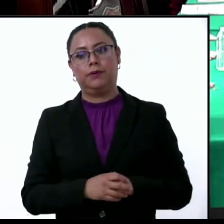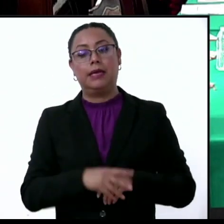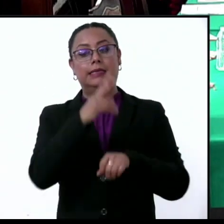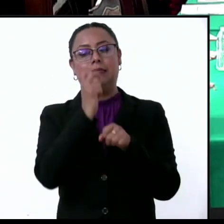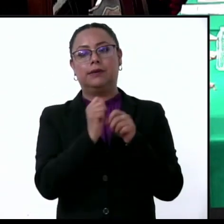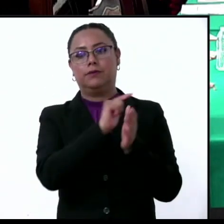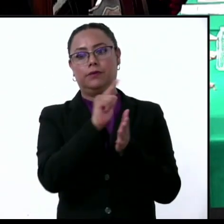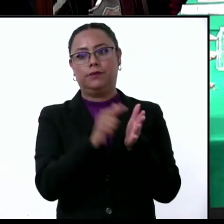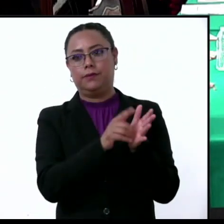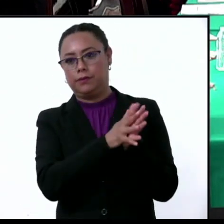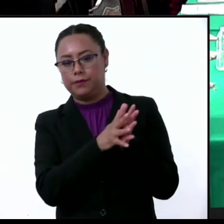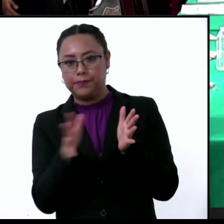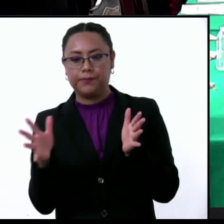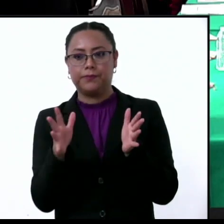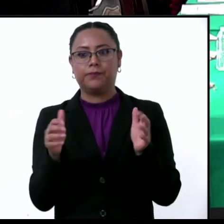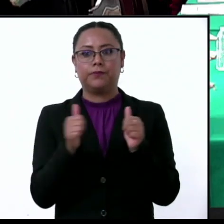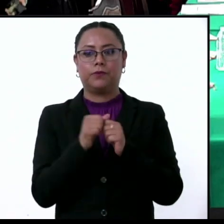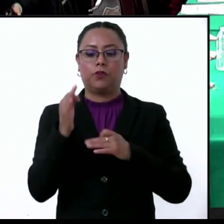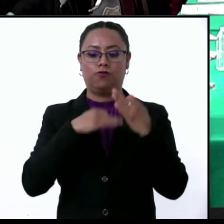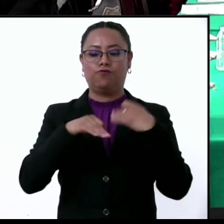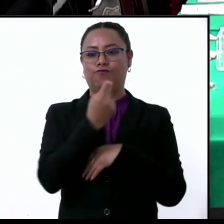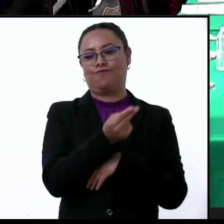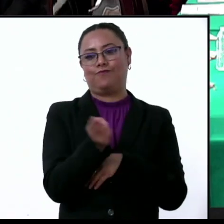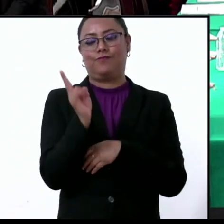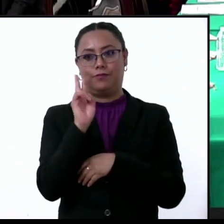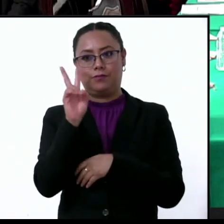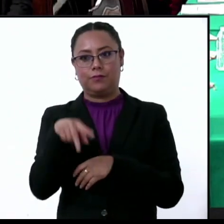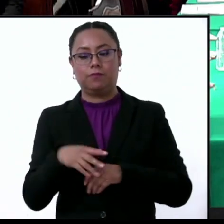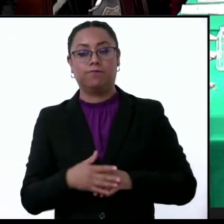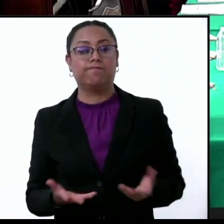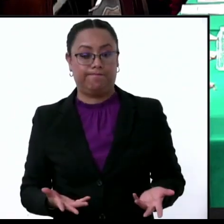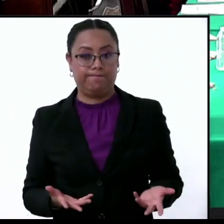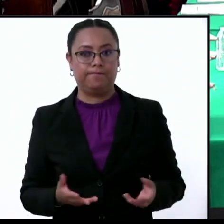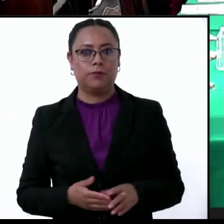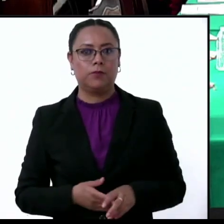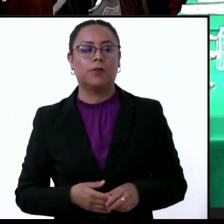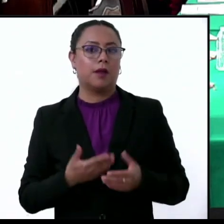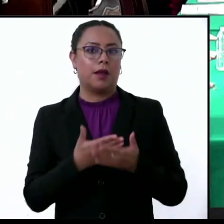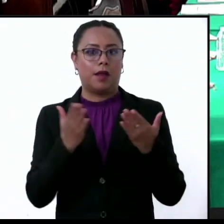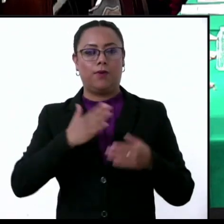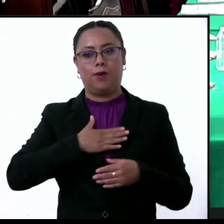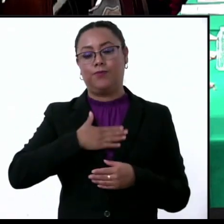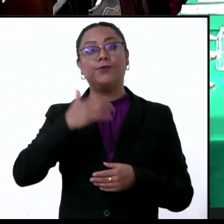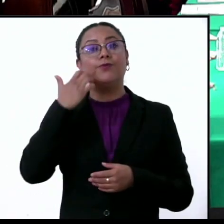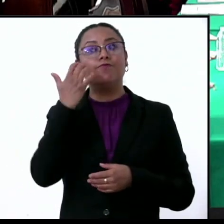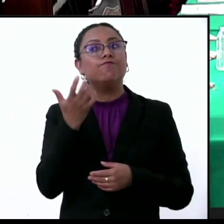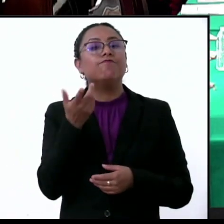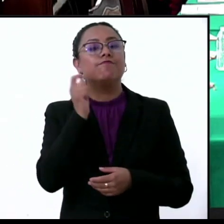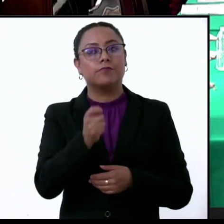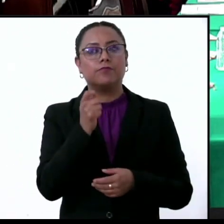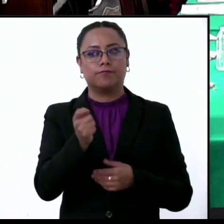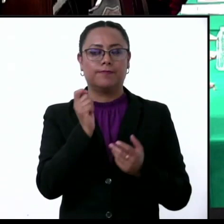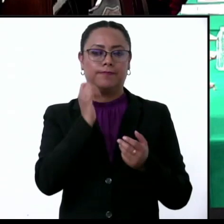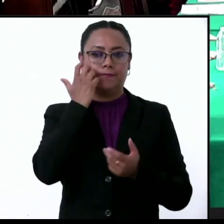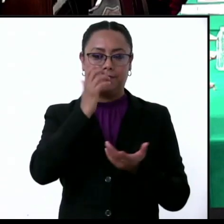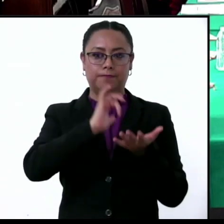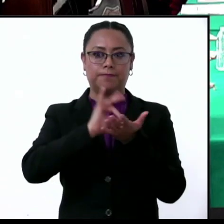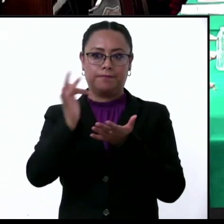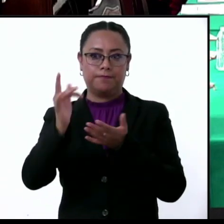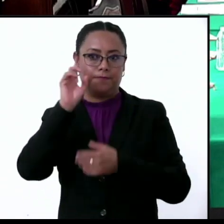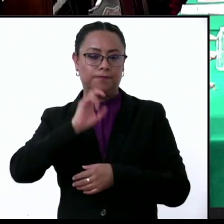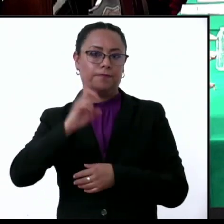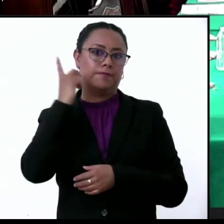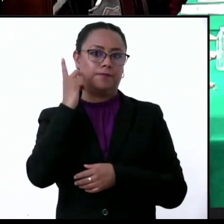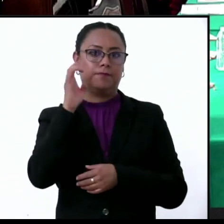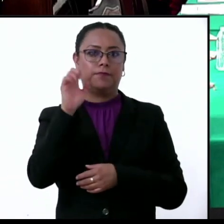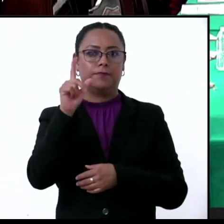segunda legislatura, con todas, con todos ustedes. Claro que quiero, por supuesto, que agradecer a la diputada